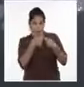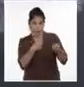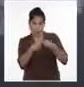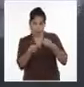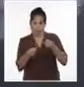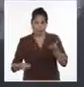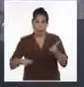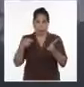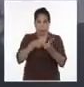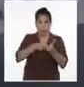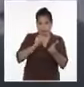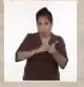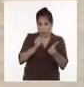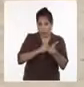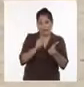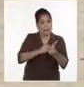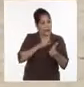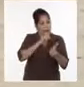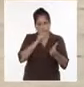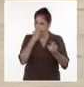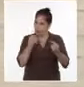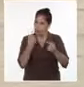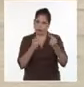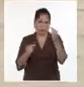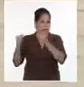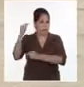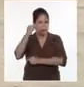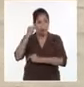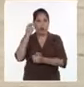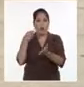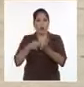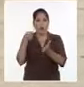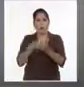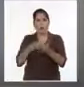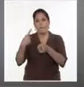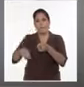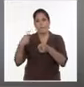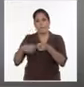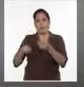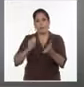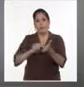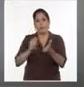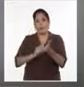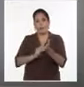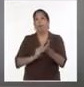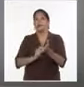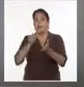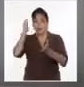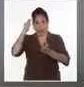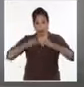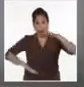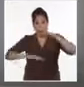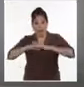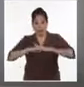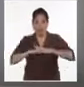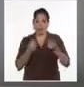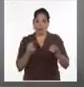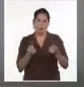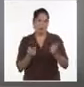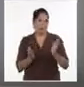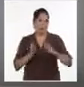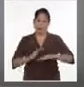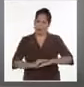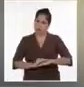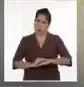productos de la bodega sigue siendo una prioridad para el país, en un entorno donde las limitaciones financieras generan los mayores contratiempos para asegurar